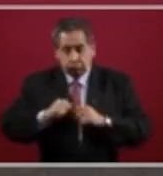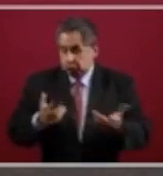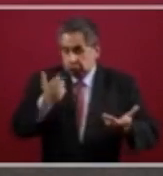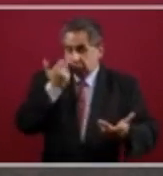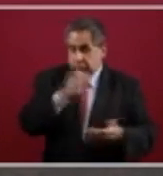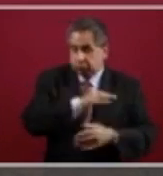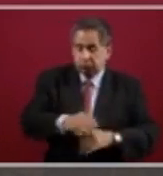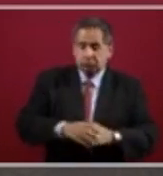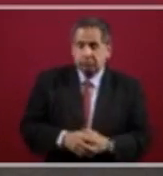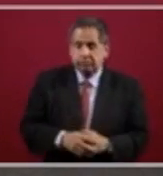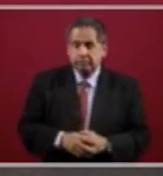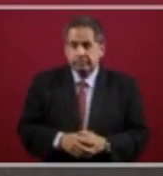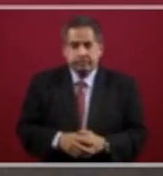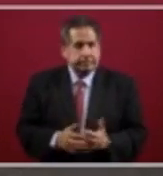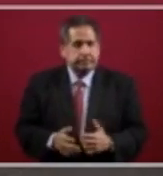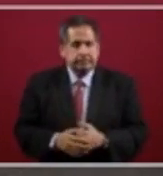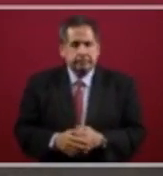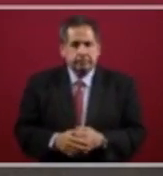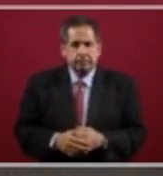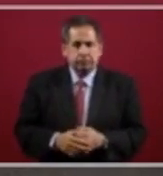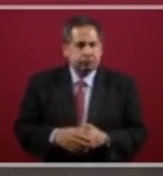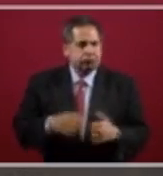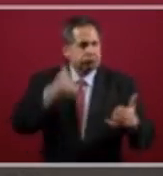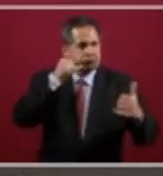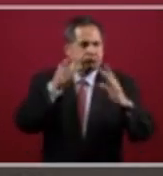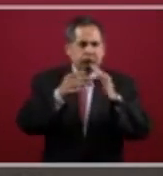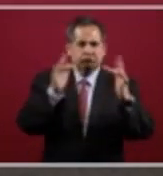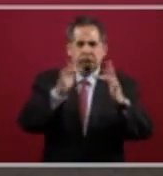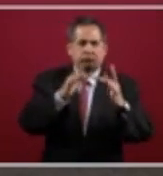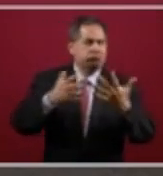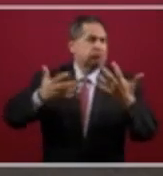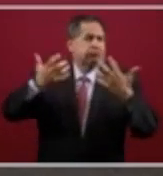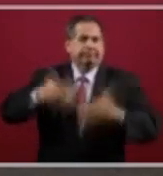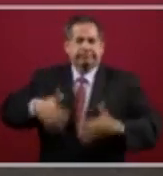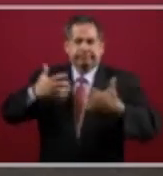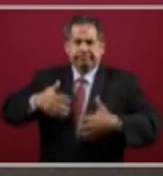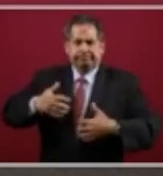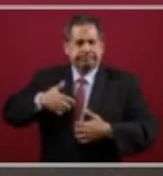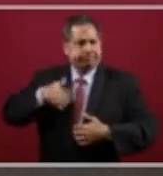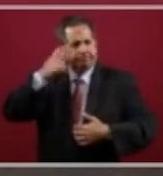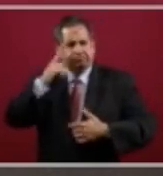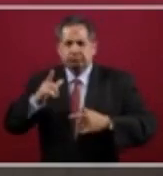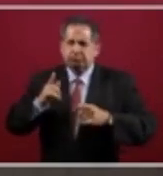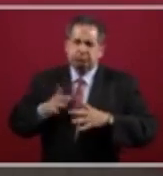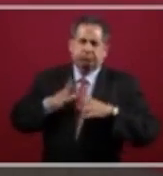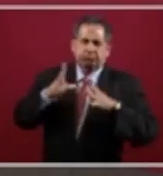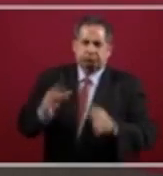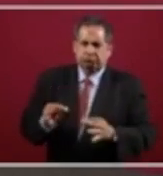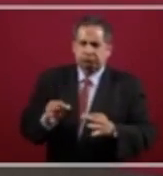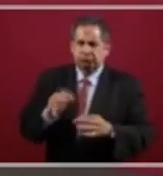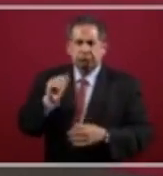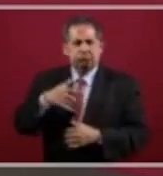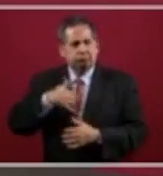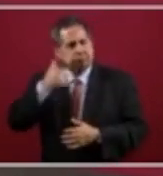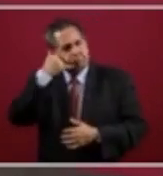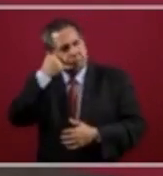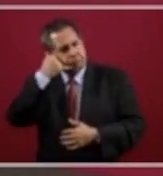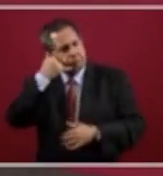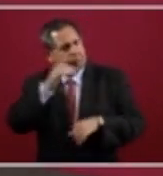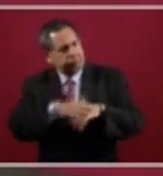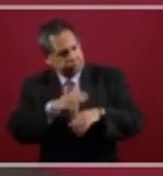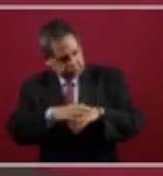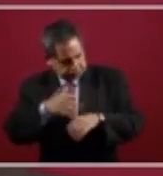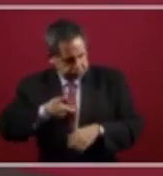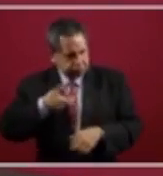que puede ser un mecanismo donde una empresa, una fundación, por teléfono ofrece